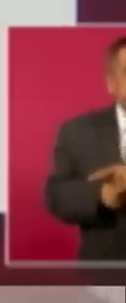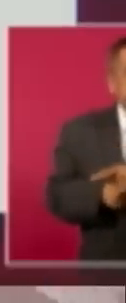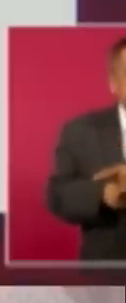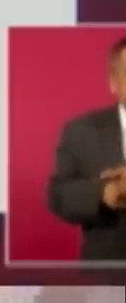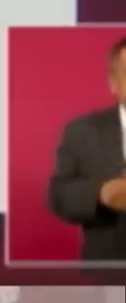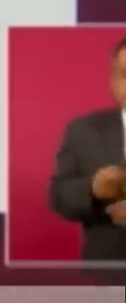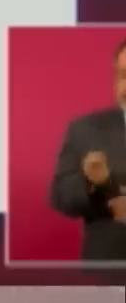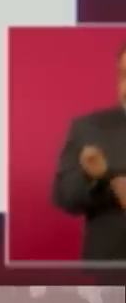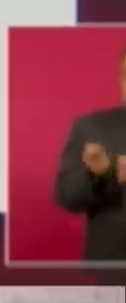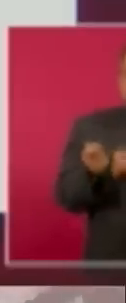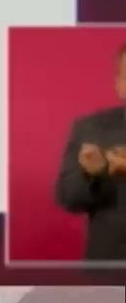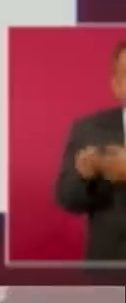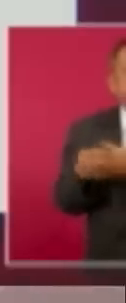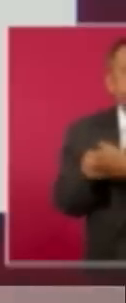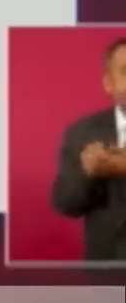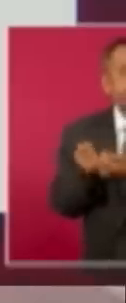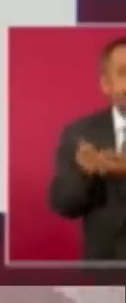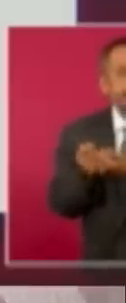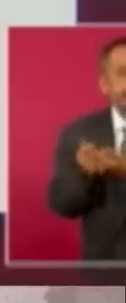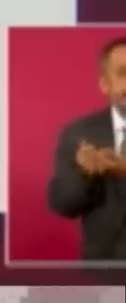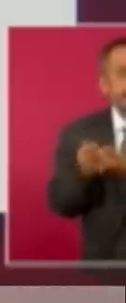su edad...